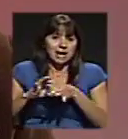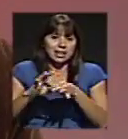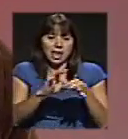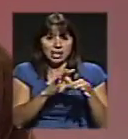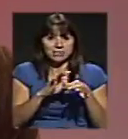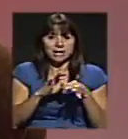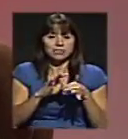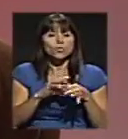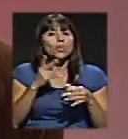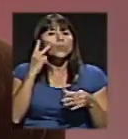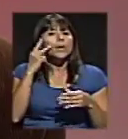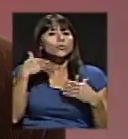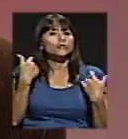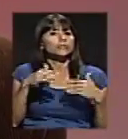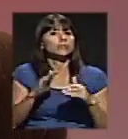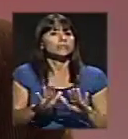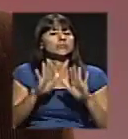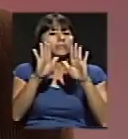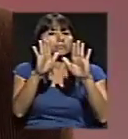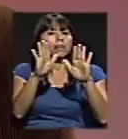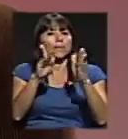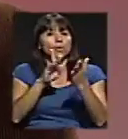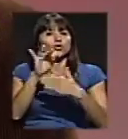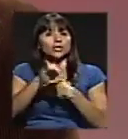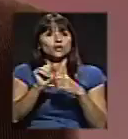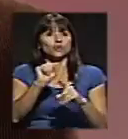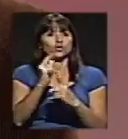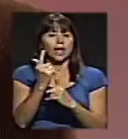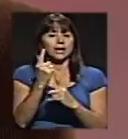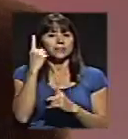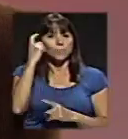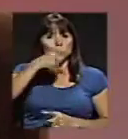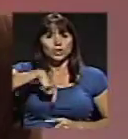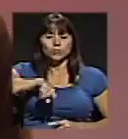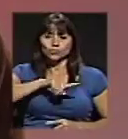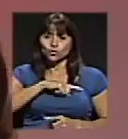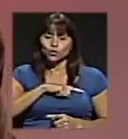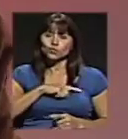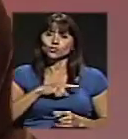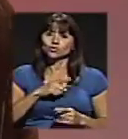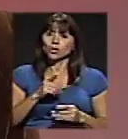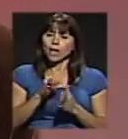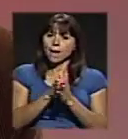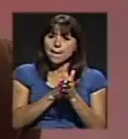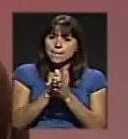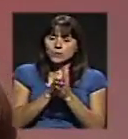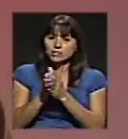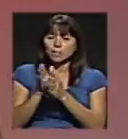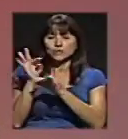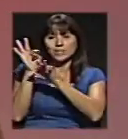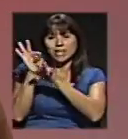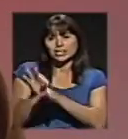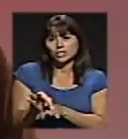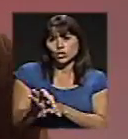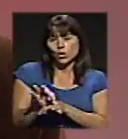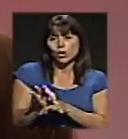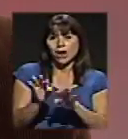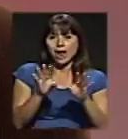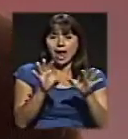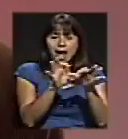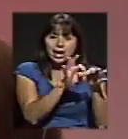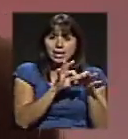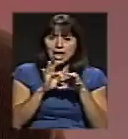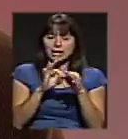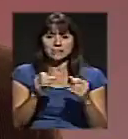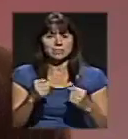grandes proyectos sociales, porque nos alimentamos de la tradición de las grandes alianzas que a mediados del siglo pasado le permitieron a